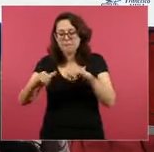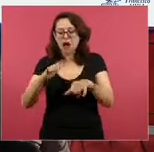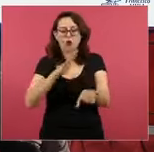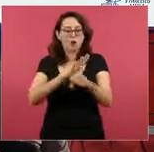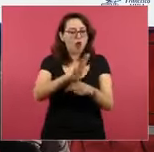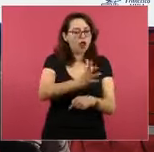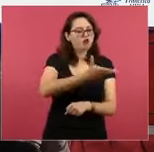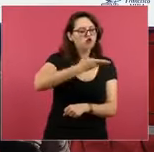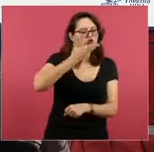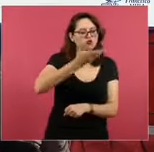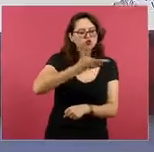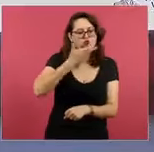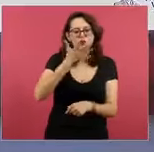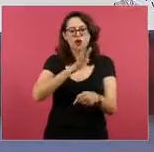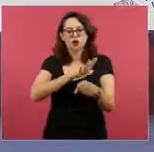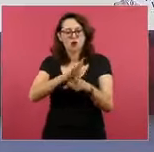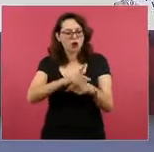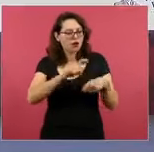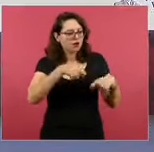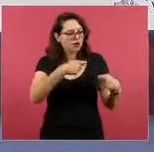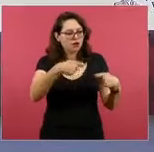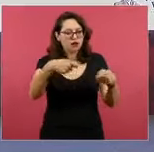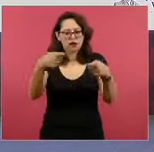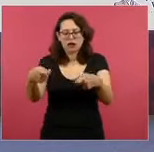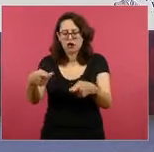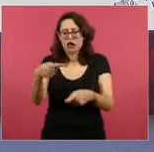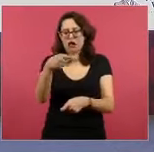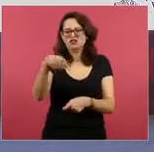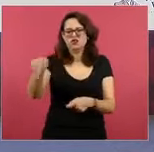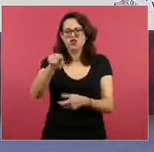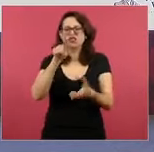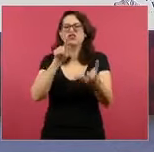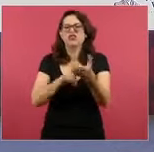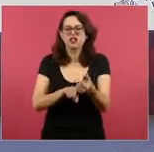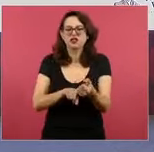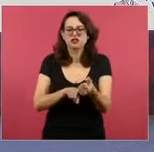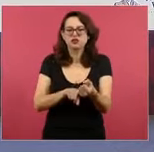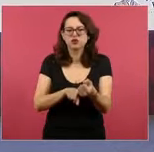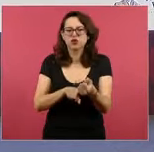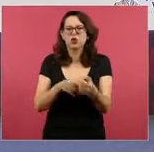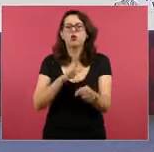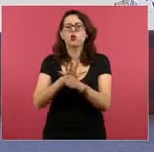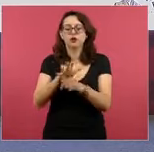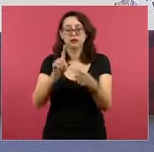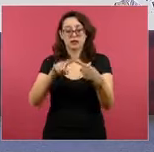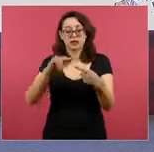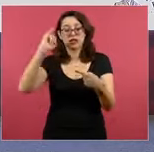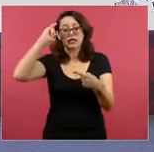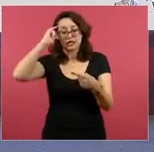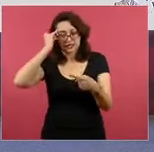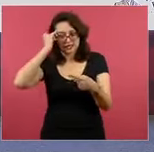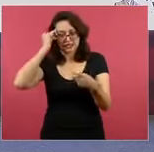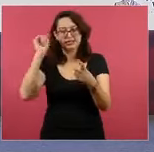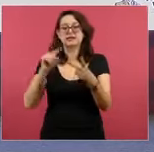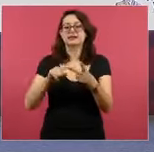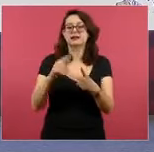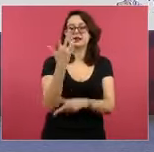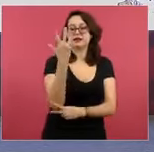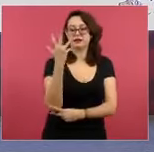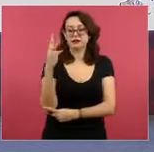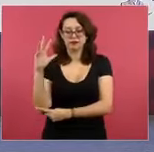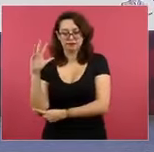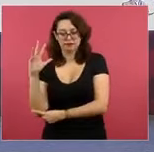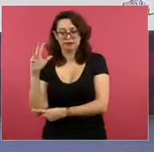dice a qué disciplinas, a qué palabras remite, es conocimiento indígena, conocimiento